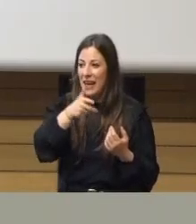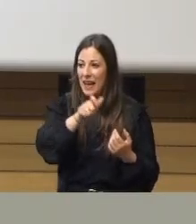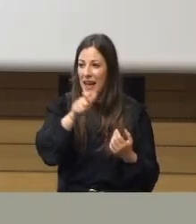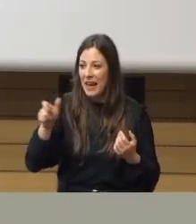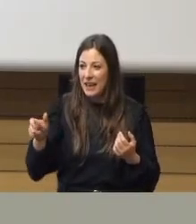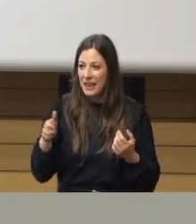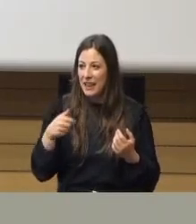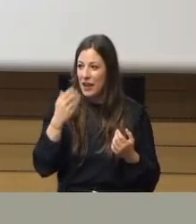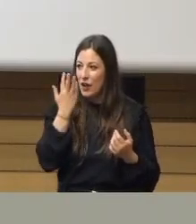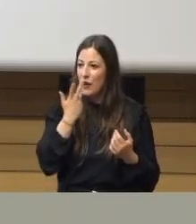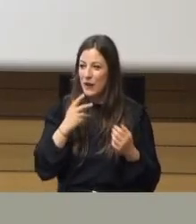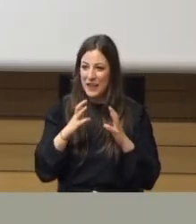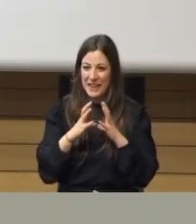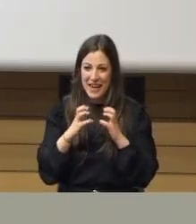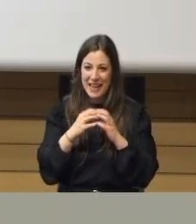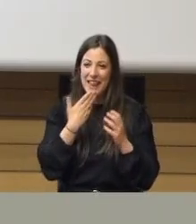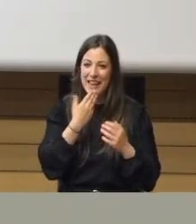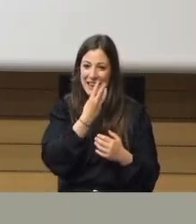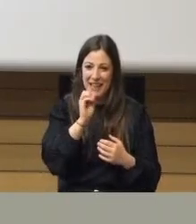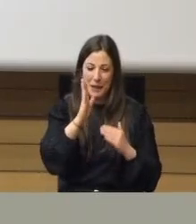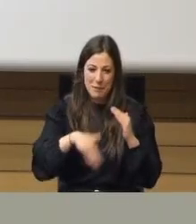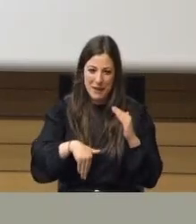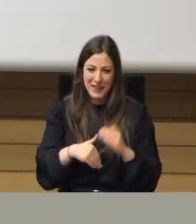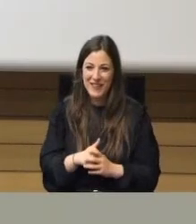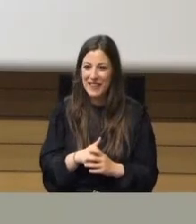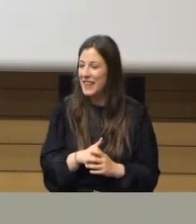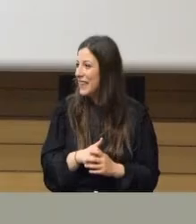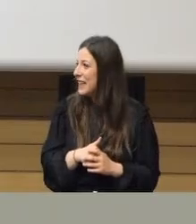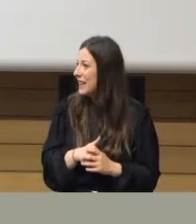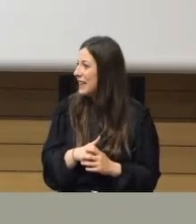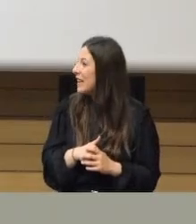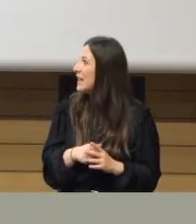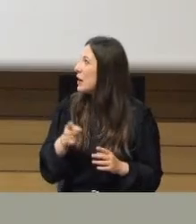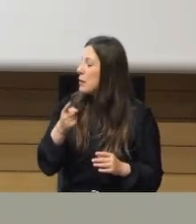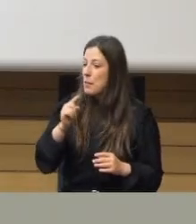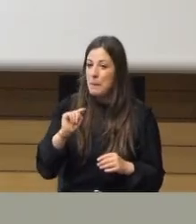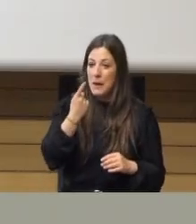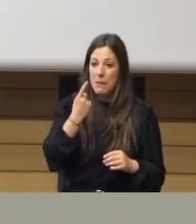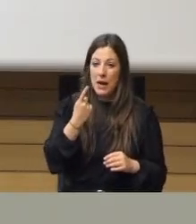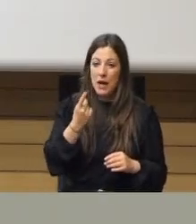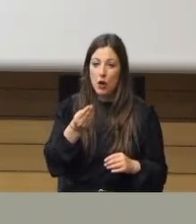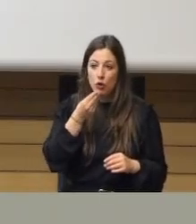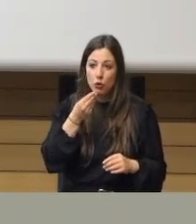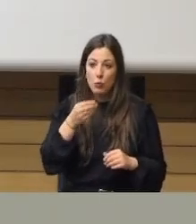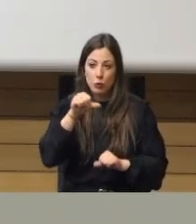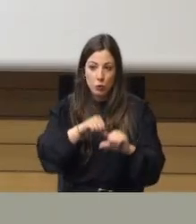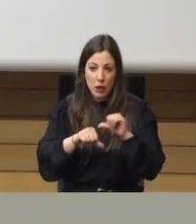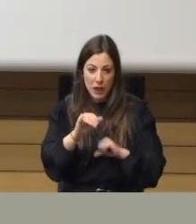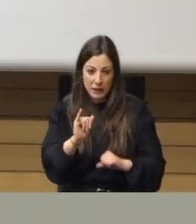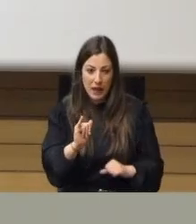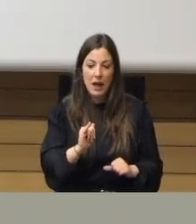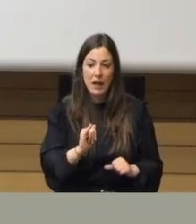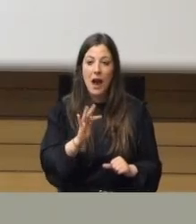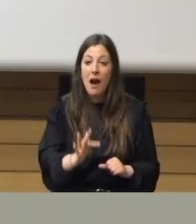¿no? Entráis en este perfil, menores de 30 años, que podéis tener vuestro primer consumo con las sustancias, que además